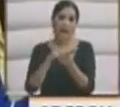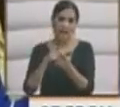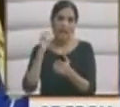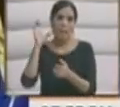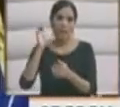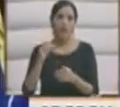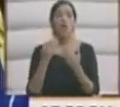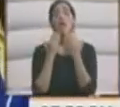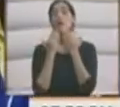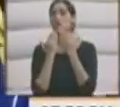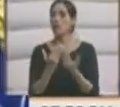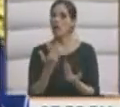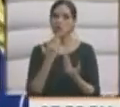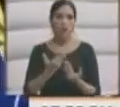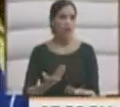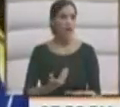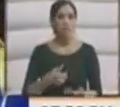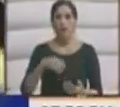Cancillería de allá, allá en la